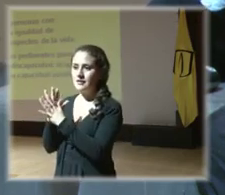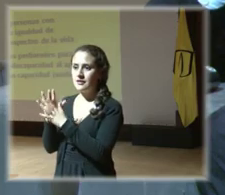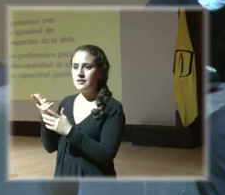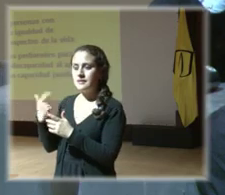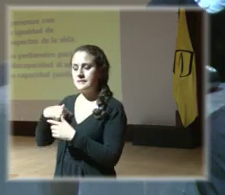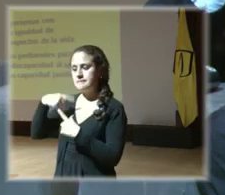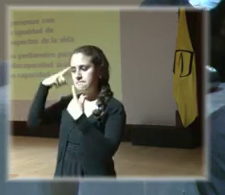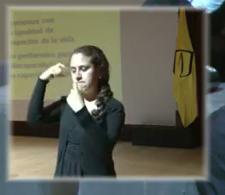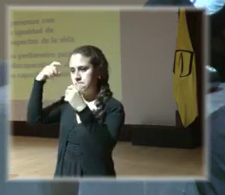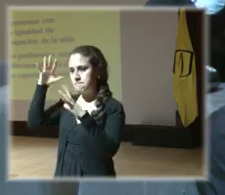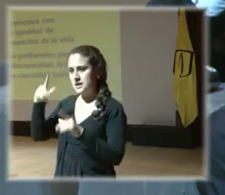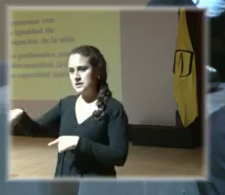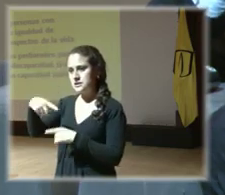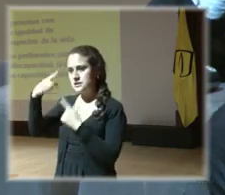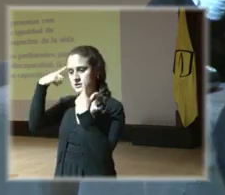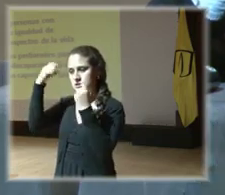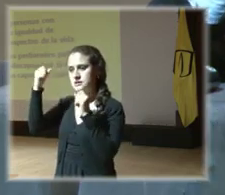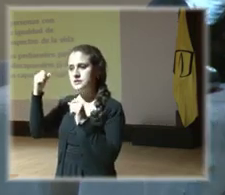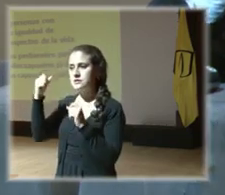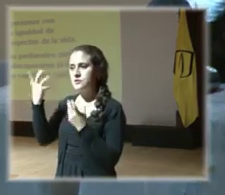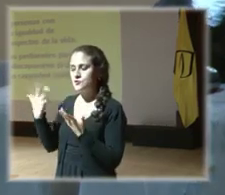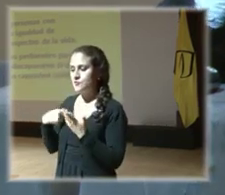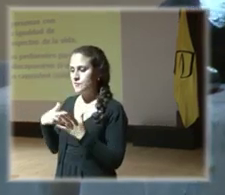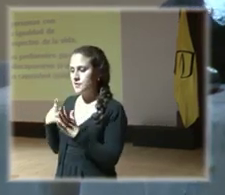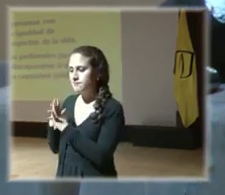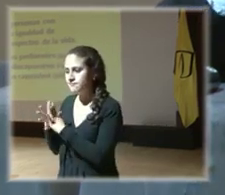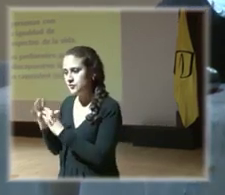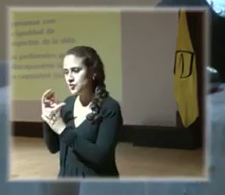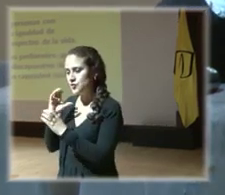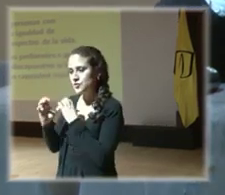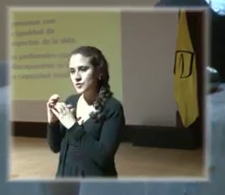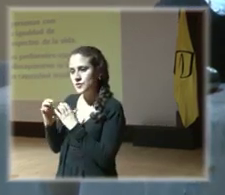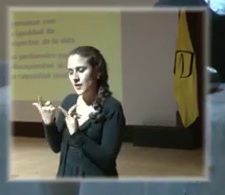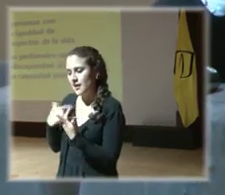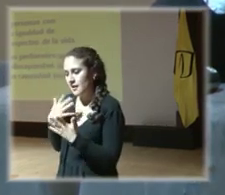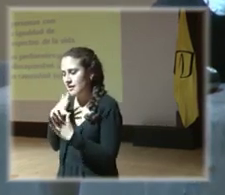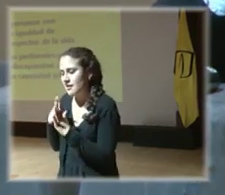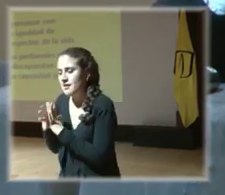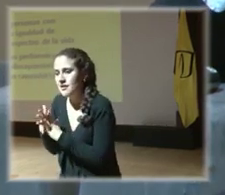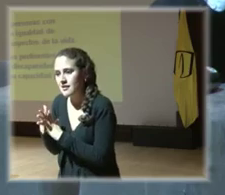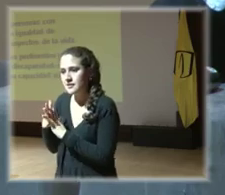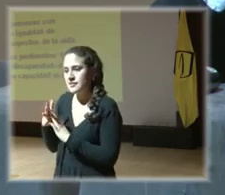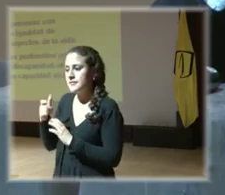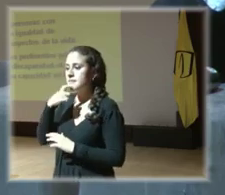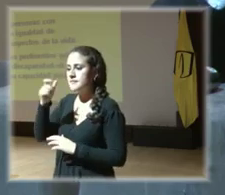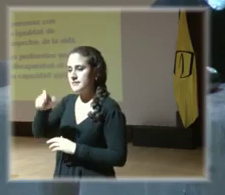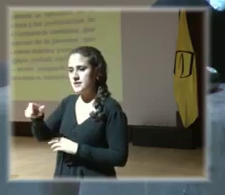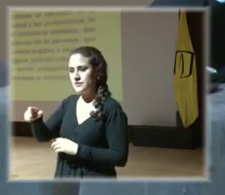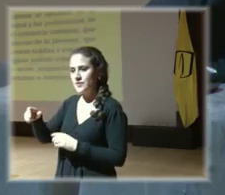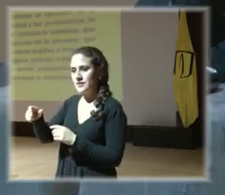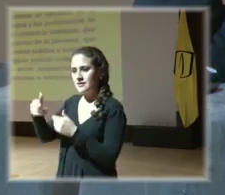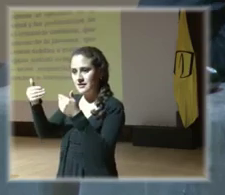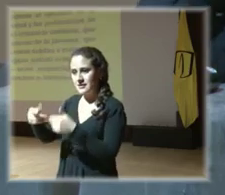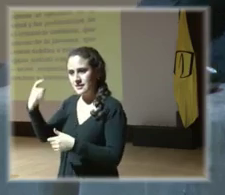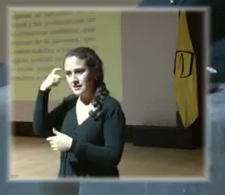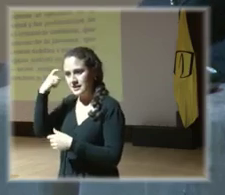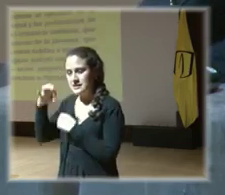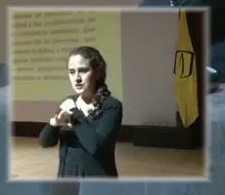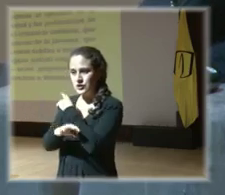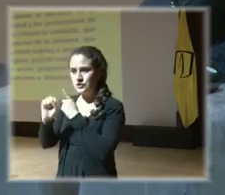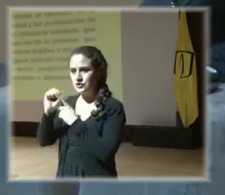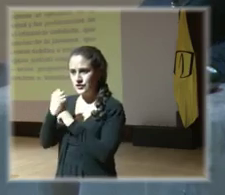muy preocupados de cómo comunicarse y cómo poder hablar con personas con discapacidad intelectual o psicosocial.